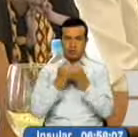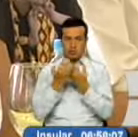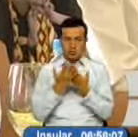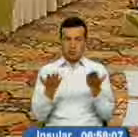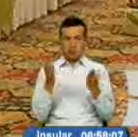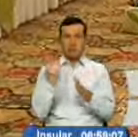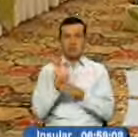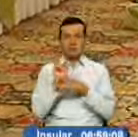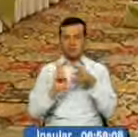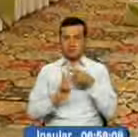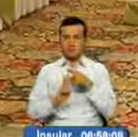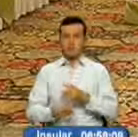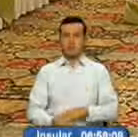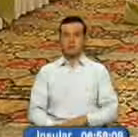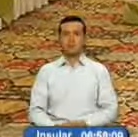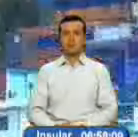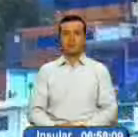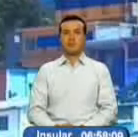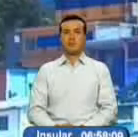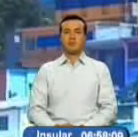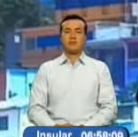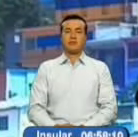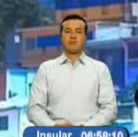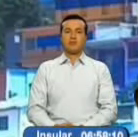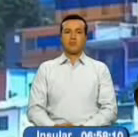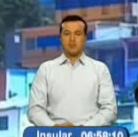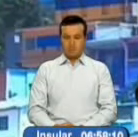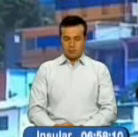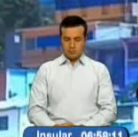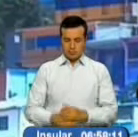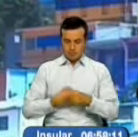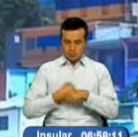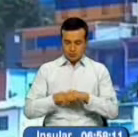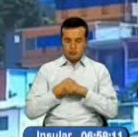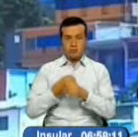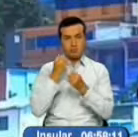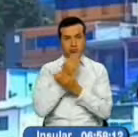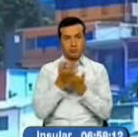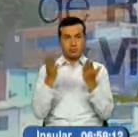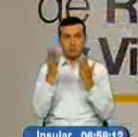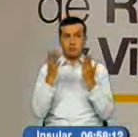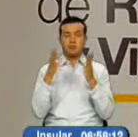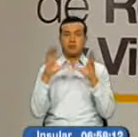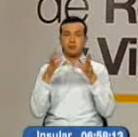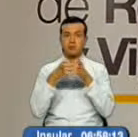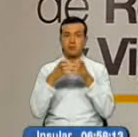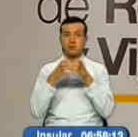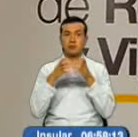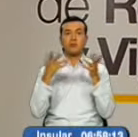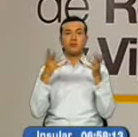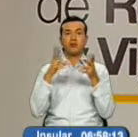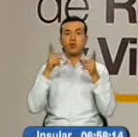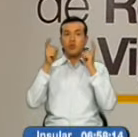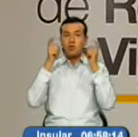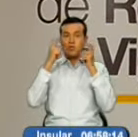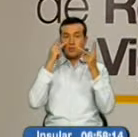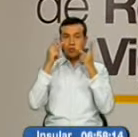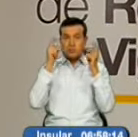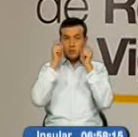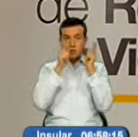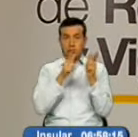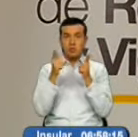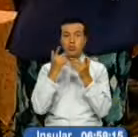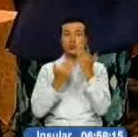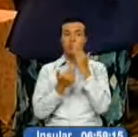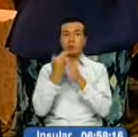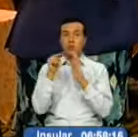Olga Velasco, Ecuador TV. Mediante talleres de socialización, la Agencia Nacional de Regulación, Control y Vigilancia Sanitaria difunde